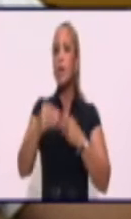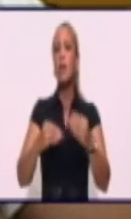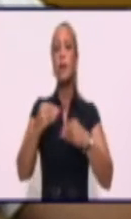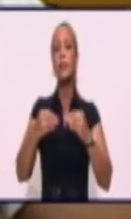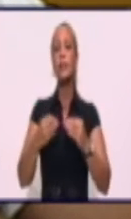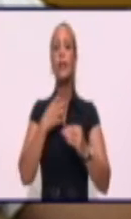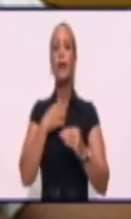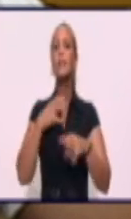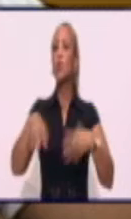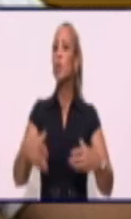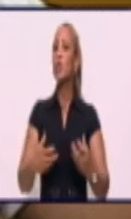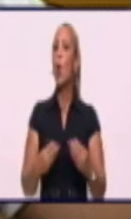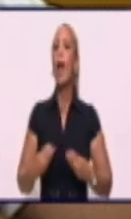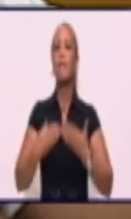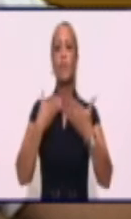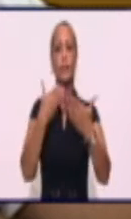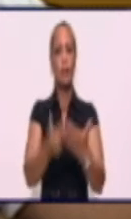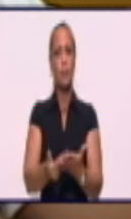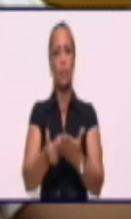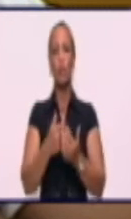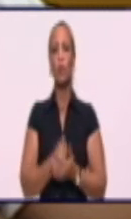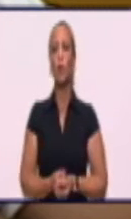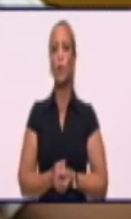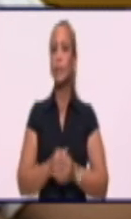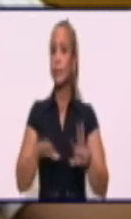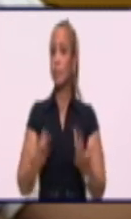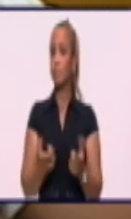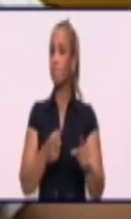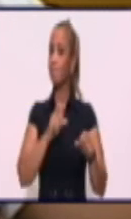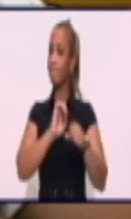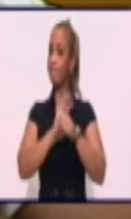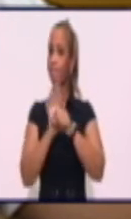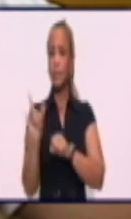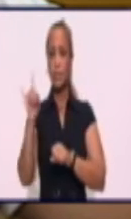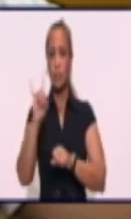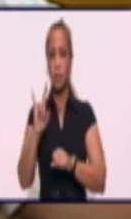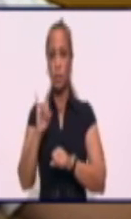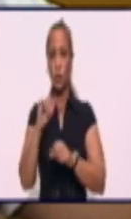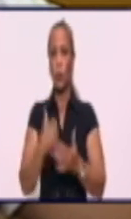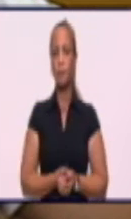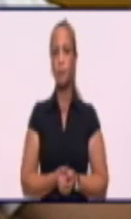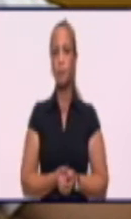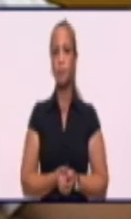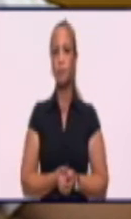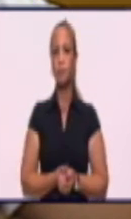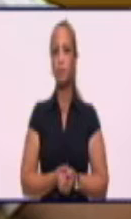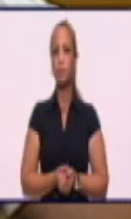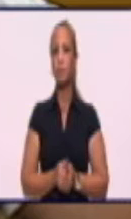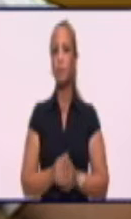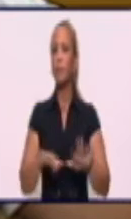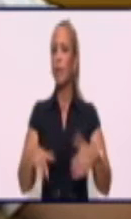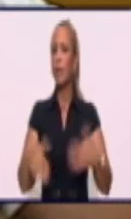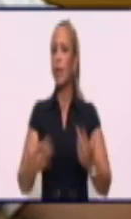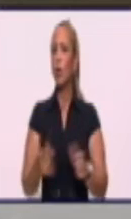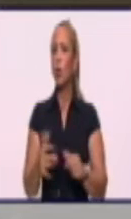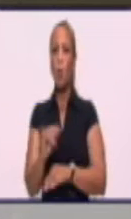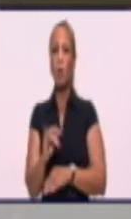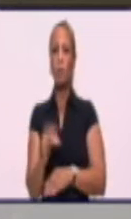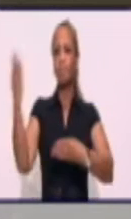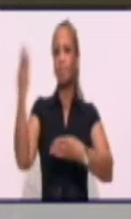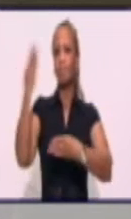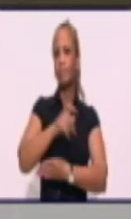revolución, al enfrentamiento por el azote de la pandemia de la COVID-19, el recrudecimiento del bloqueo impuesto